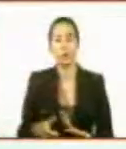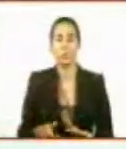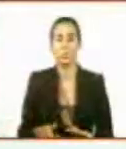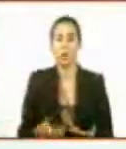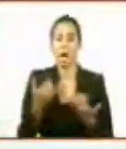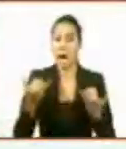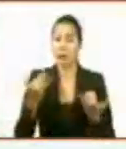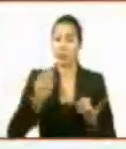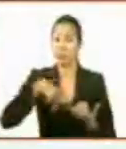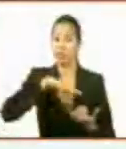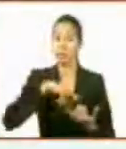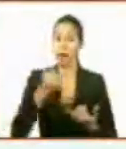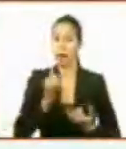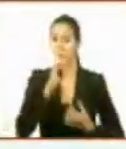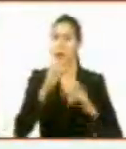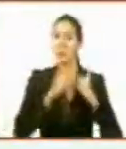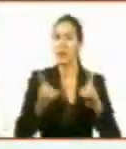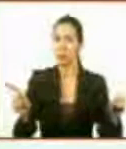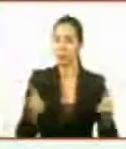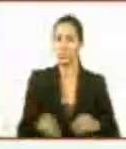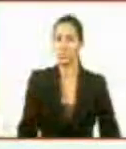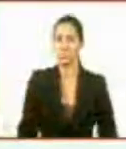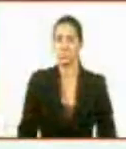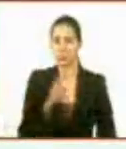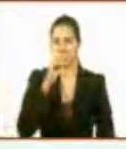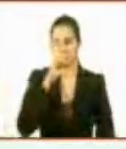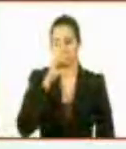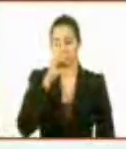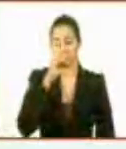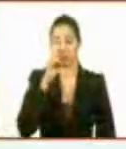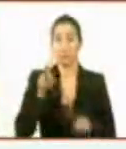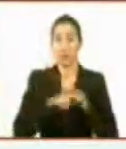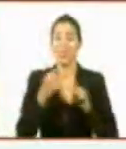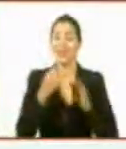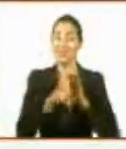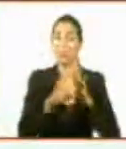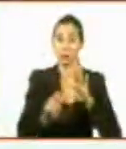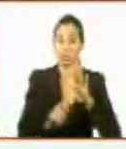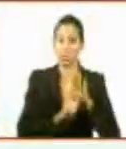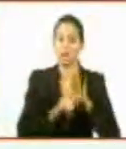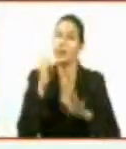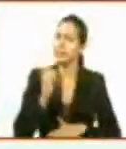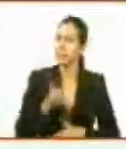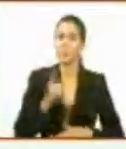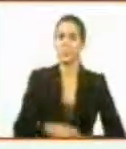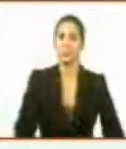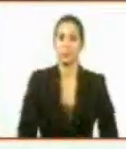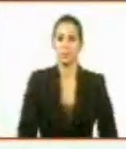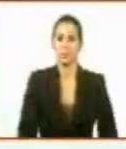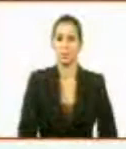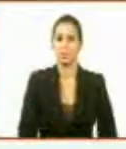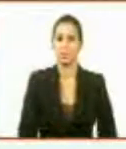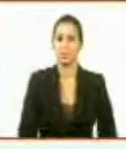Ahora nosotros tenemos una democracia que, como está señalado en la Constitución, debe ser, y cada día debe ser